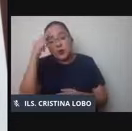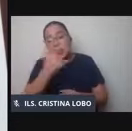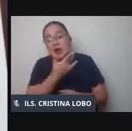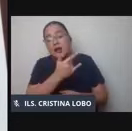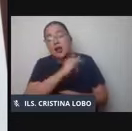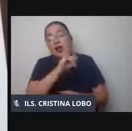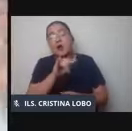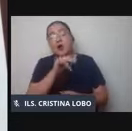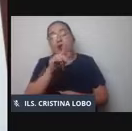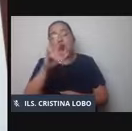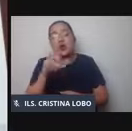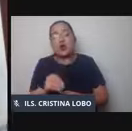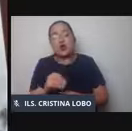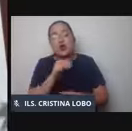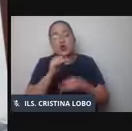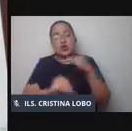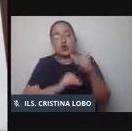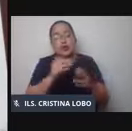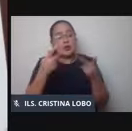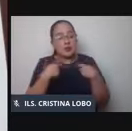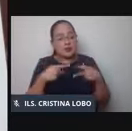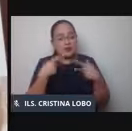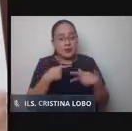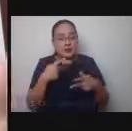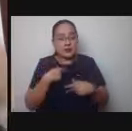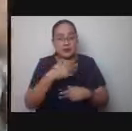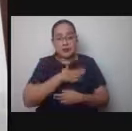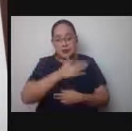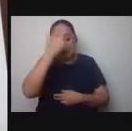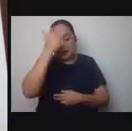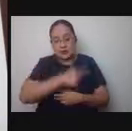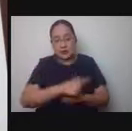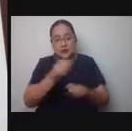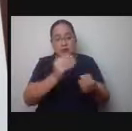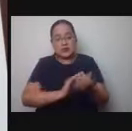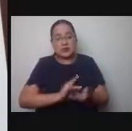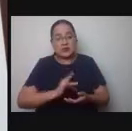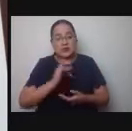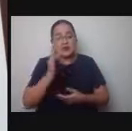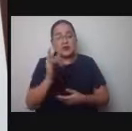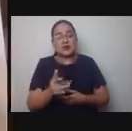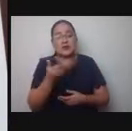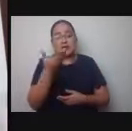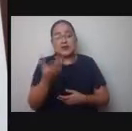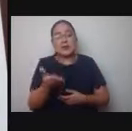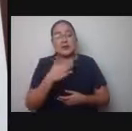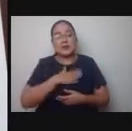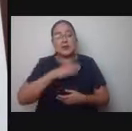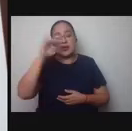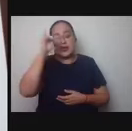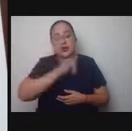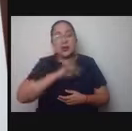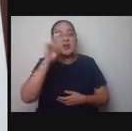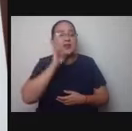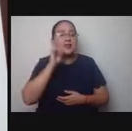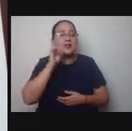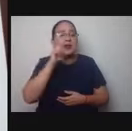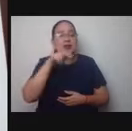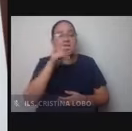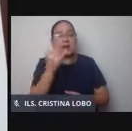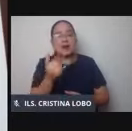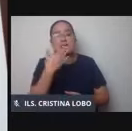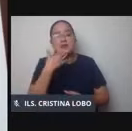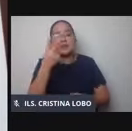presente hoy. Gracias a todas y todos. Muy buenas noches, muchas gracias. Aquí está ya mi jefa, Ani, muchas gracias. Bienvenida a Charlas de